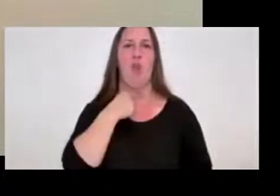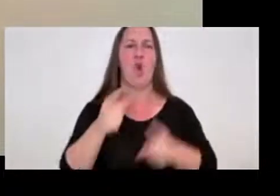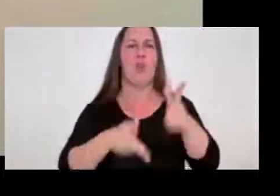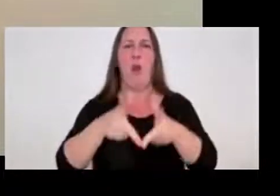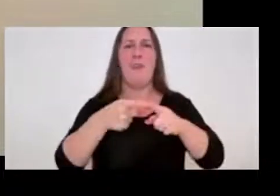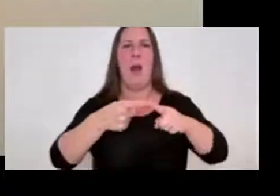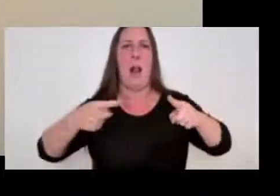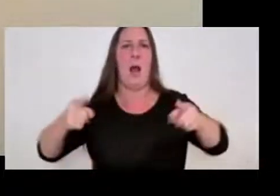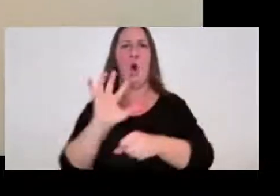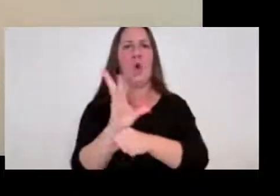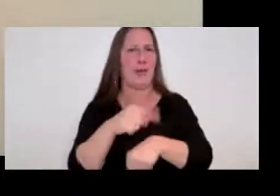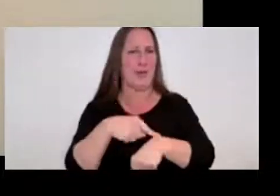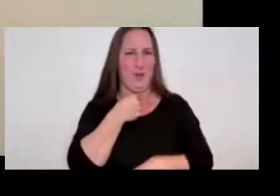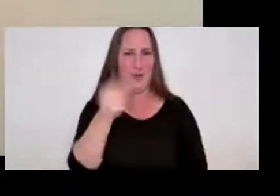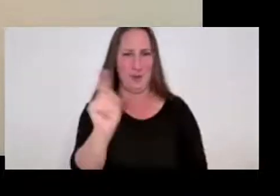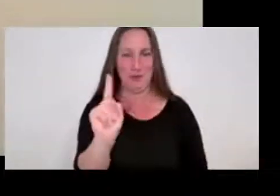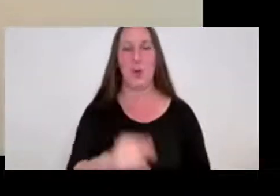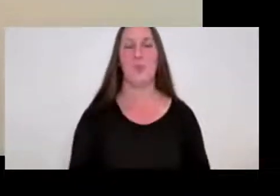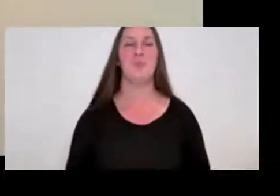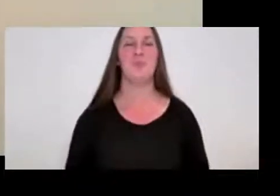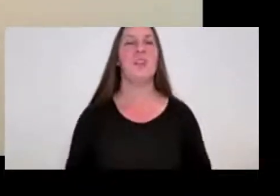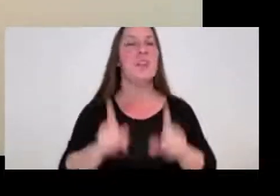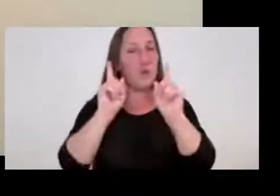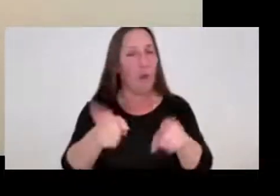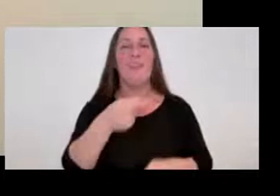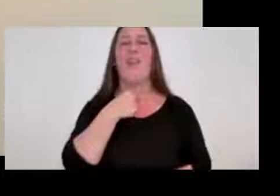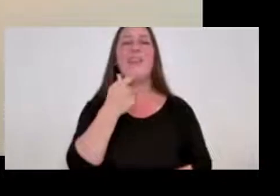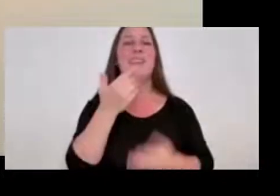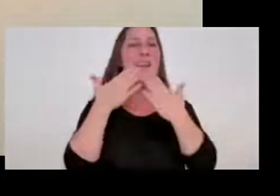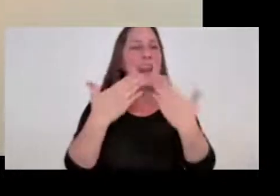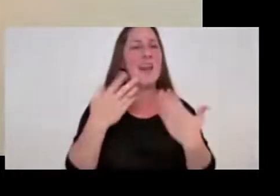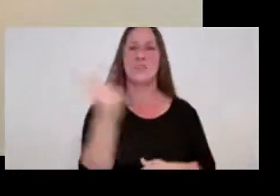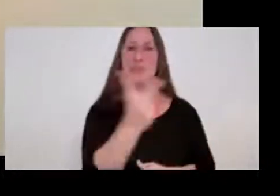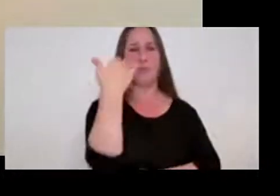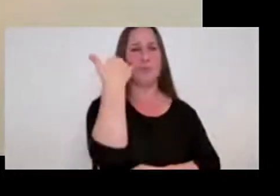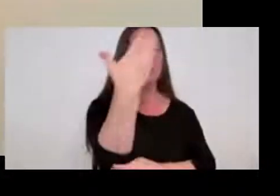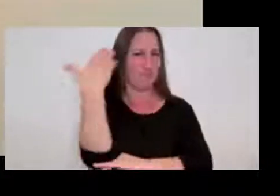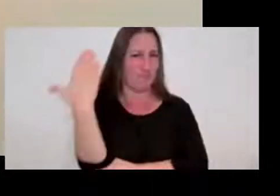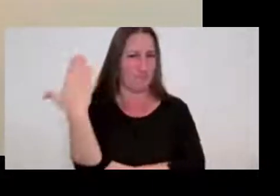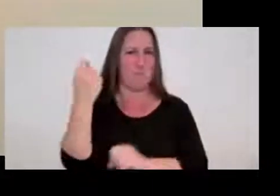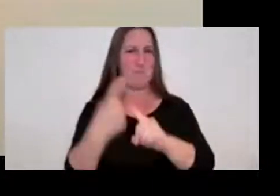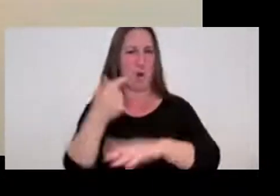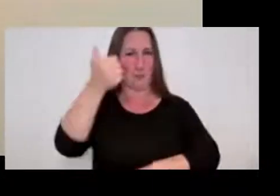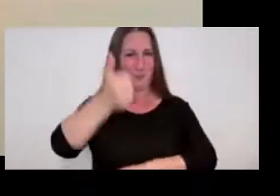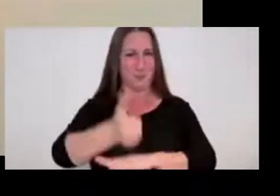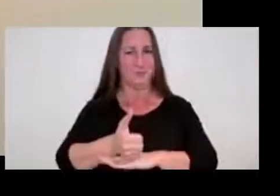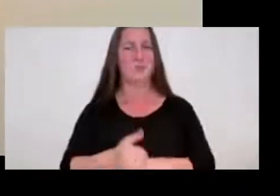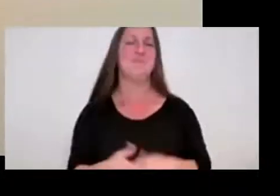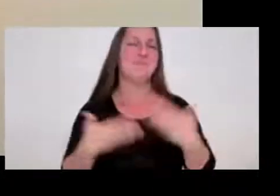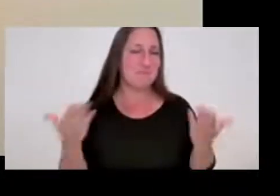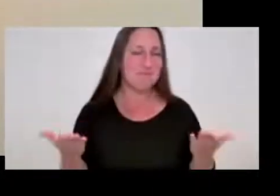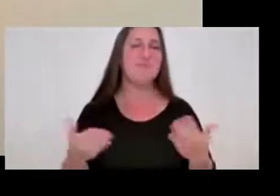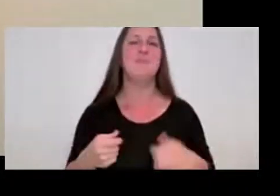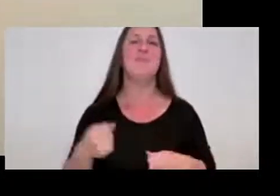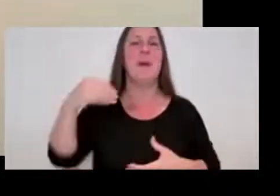mucho tiempo, pero bueno, les quería agradecer por supuesto a los expositores del día de hoy, por su dedicación,